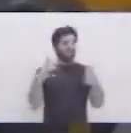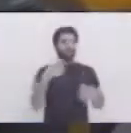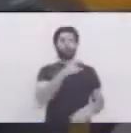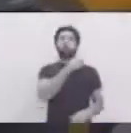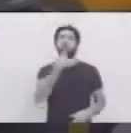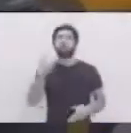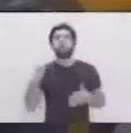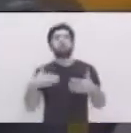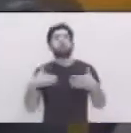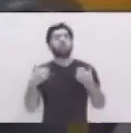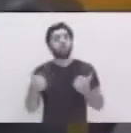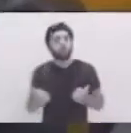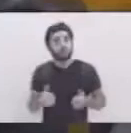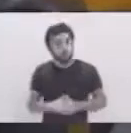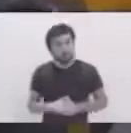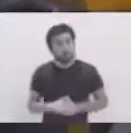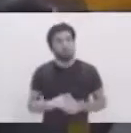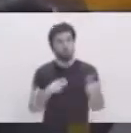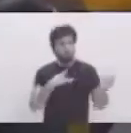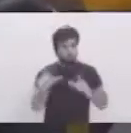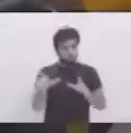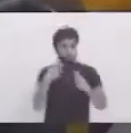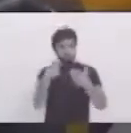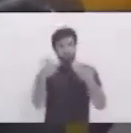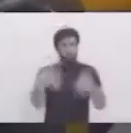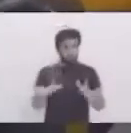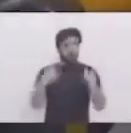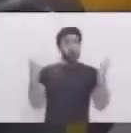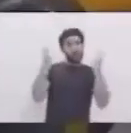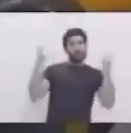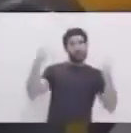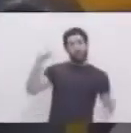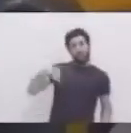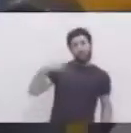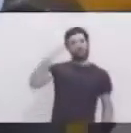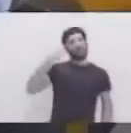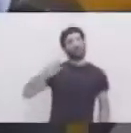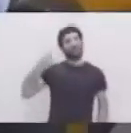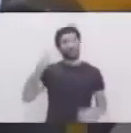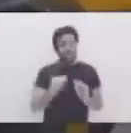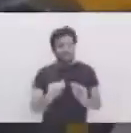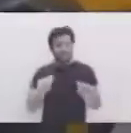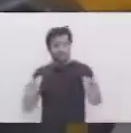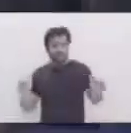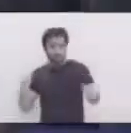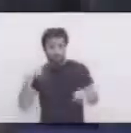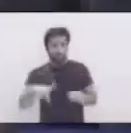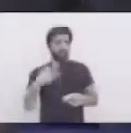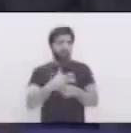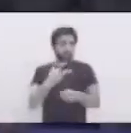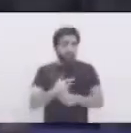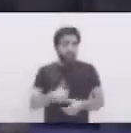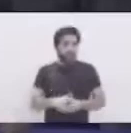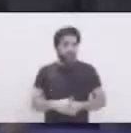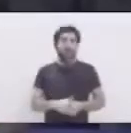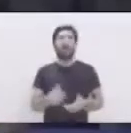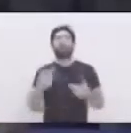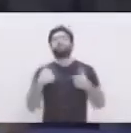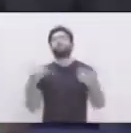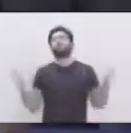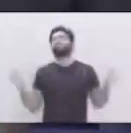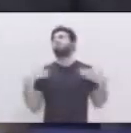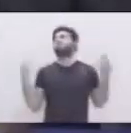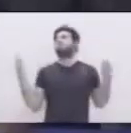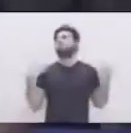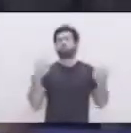y ustedes allá en casa, ¿qué tal están? ¿Ya están celebrando el día del niño, la niña, del día de la niñez en Guatemala? Me encanta